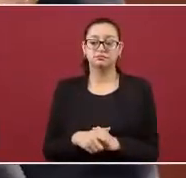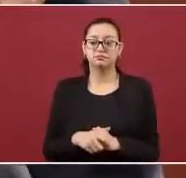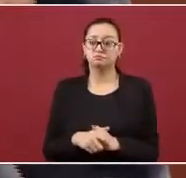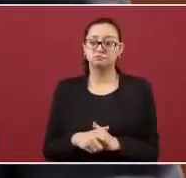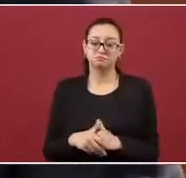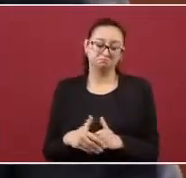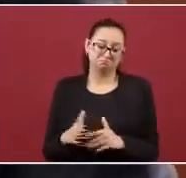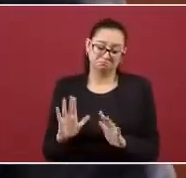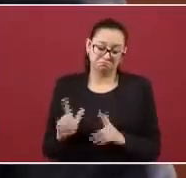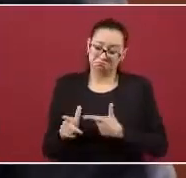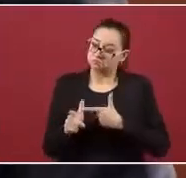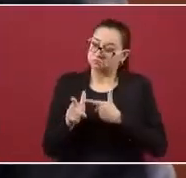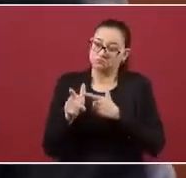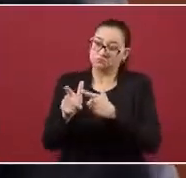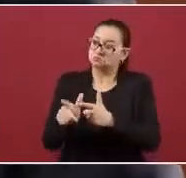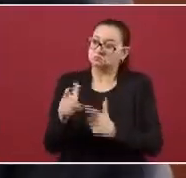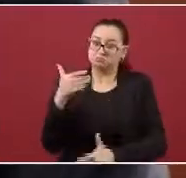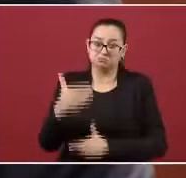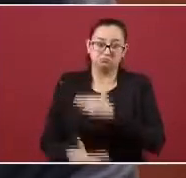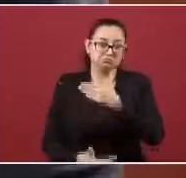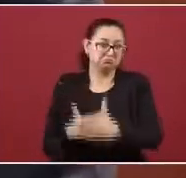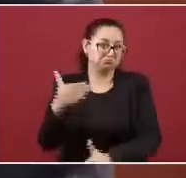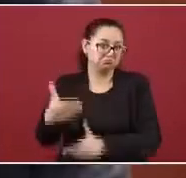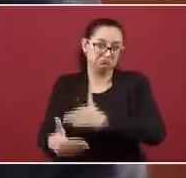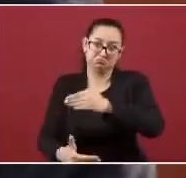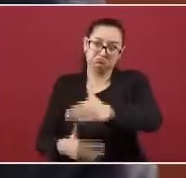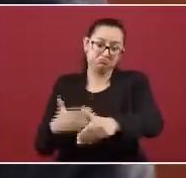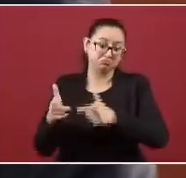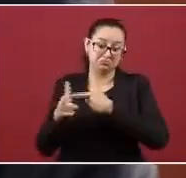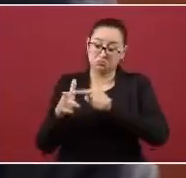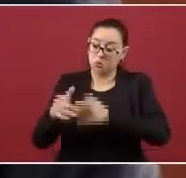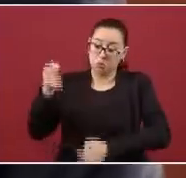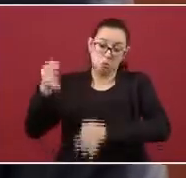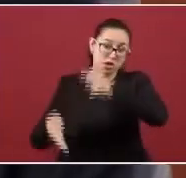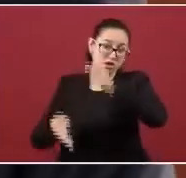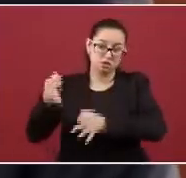seguir su curso, pero eso no significa